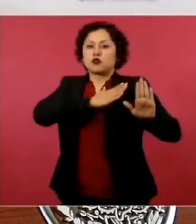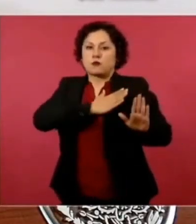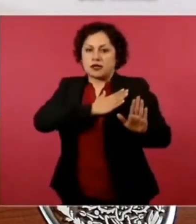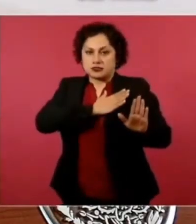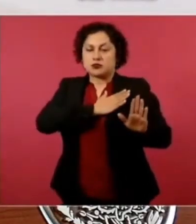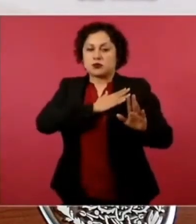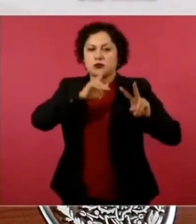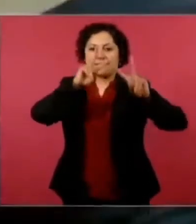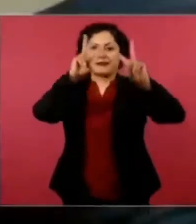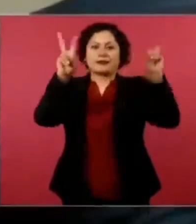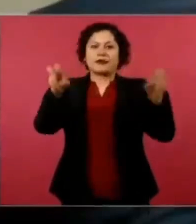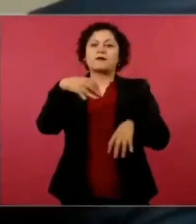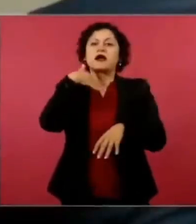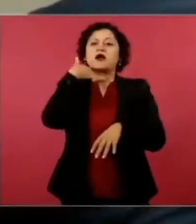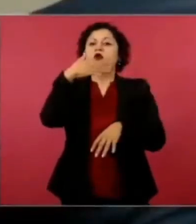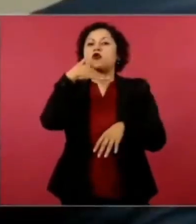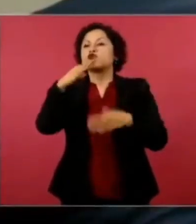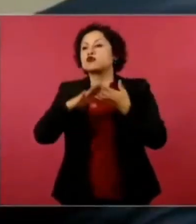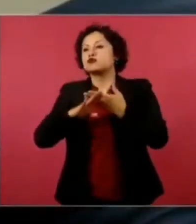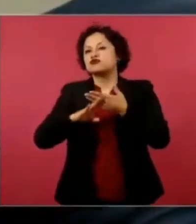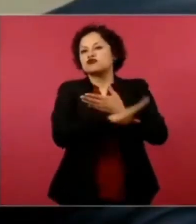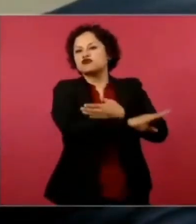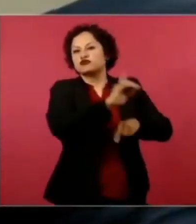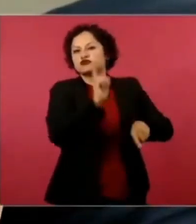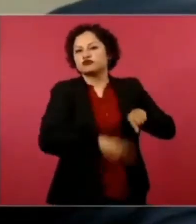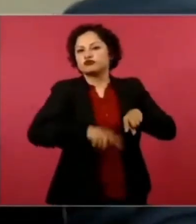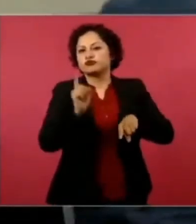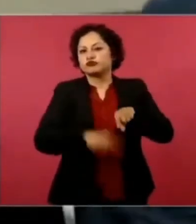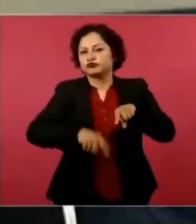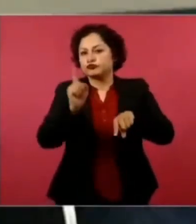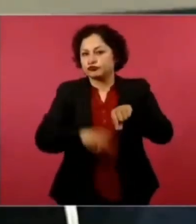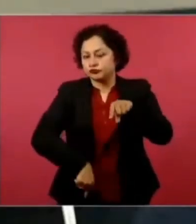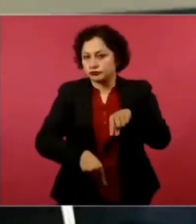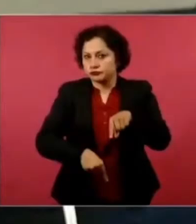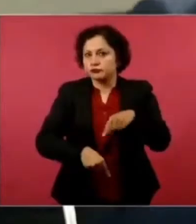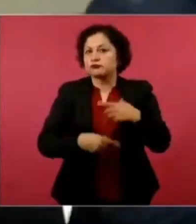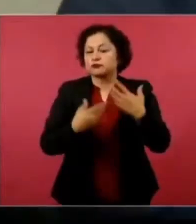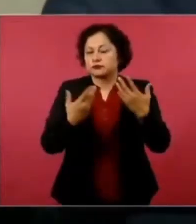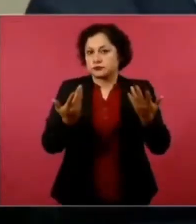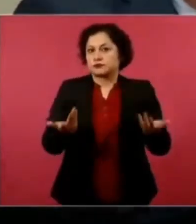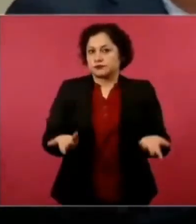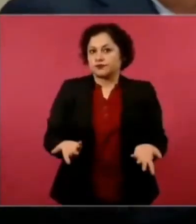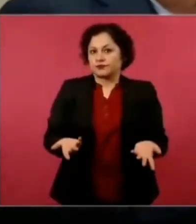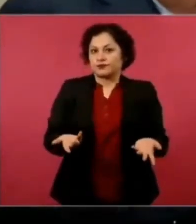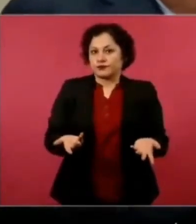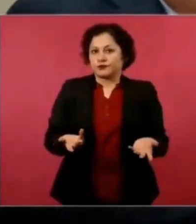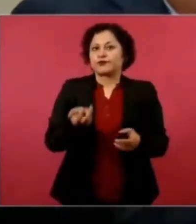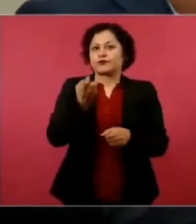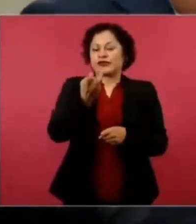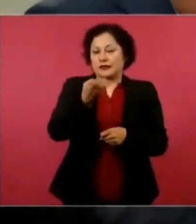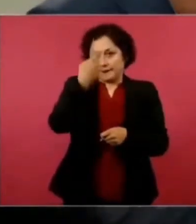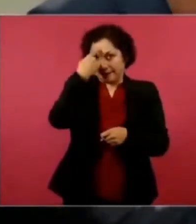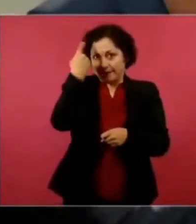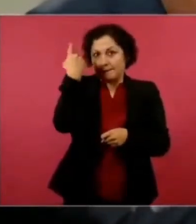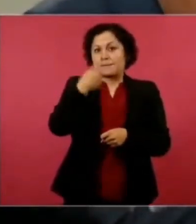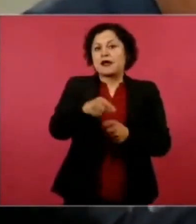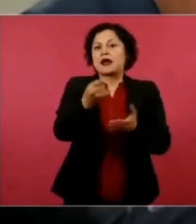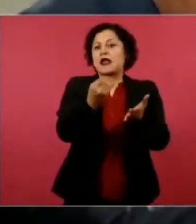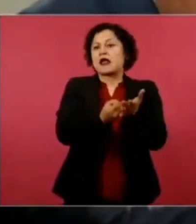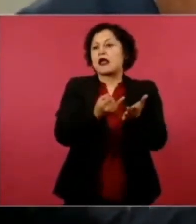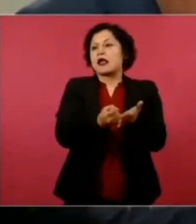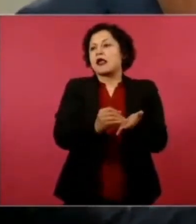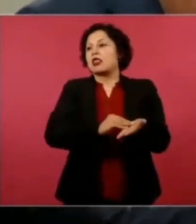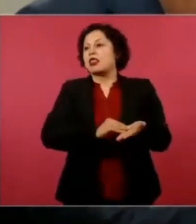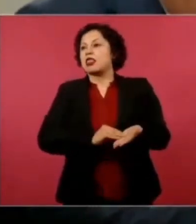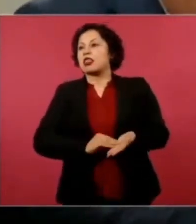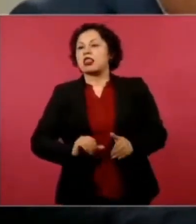esa corrupción iba ligada precisamente a lo que era la evasión fiscal. Apenas el día de ayer, el Pleno